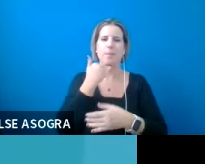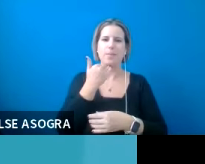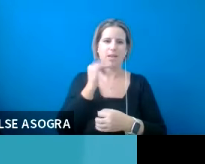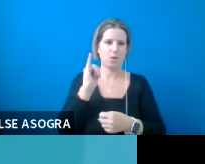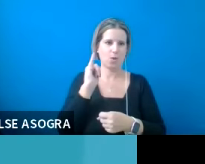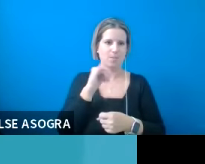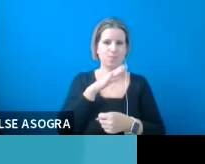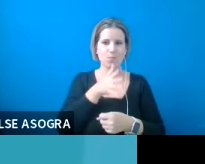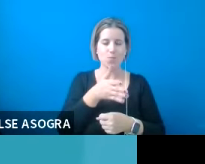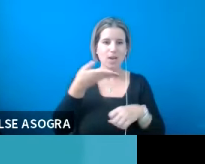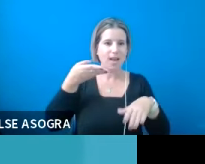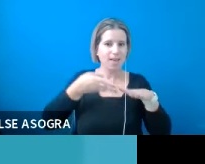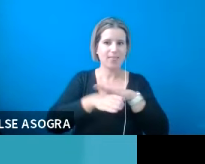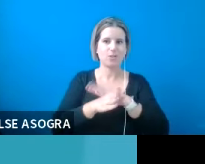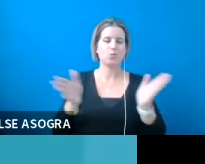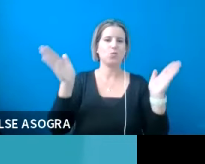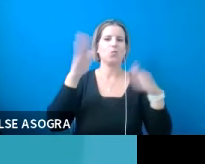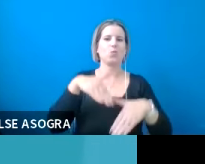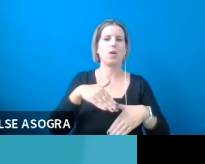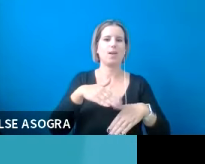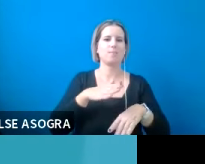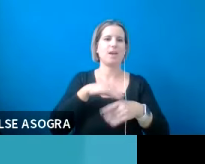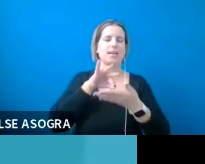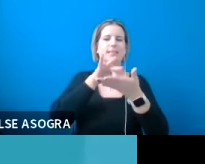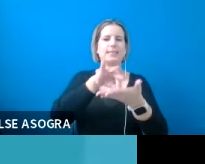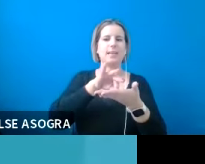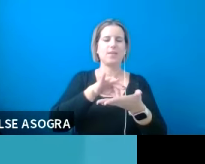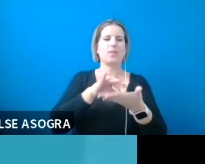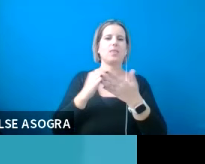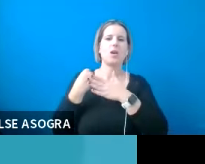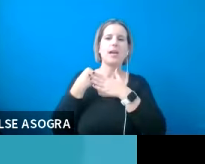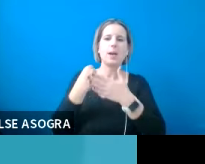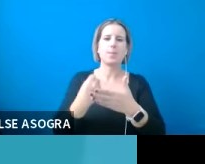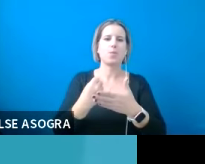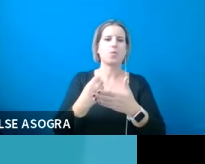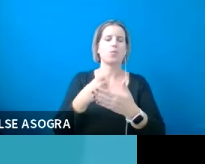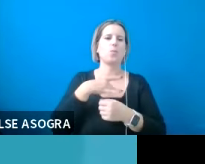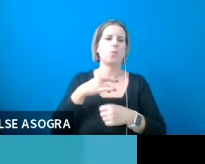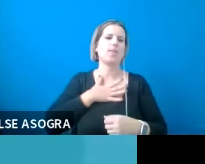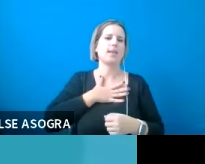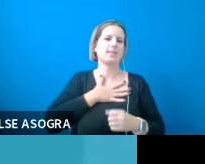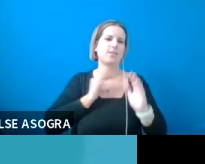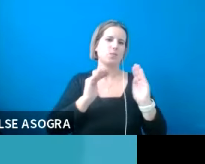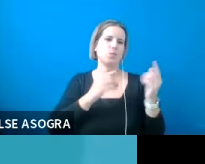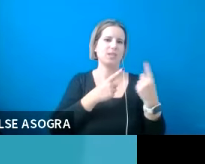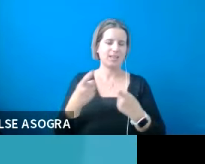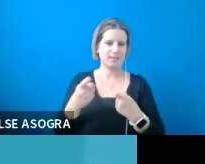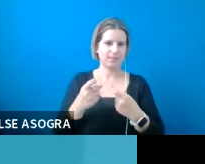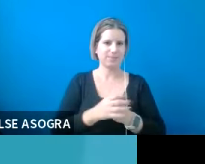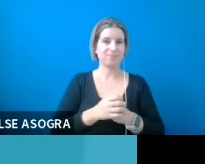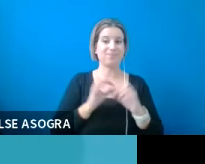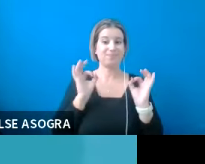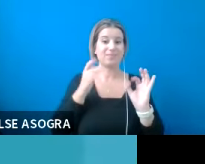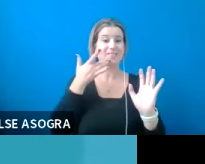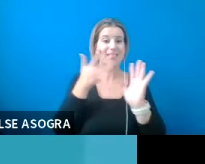porque no tienen acceso a servicios y apoyos que puedan satisfacer sus necesidades esto